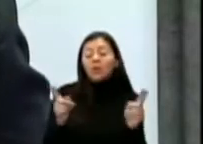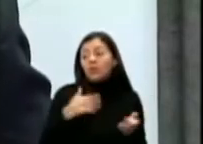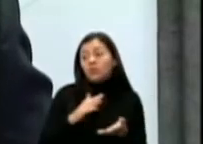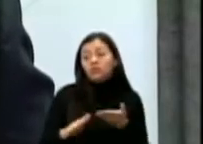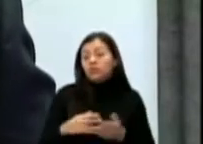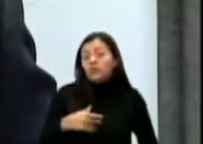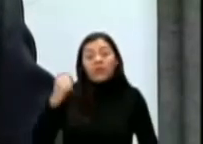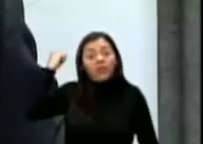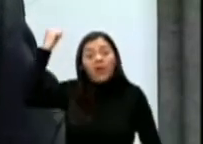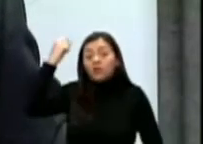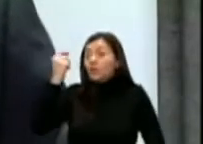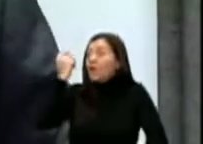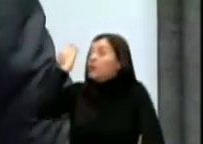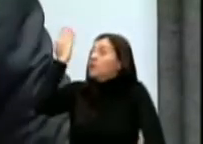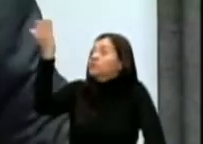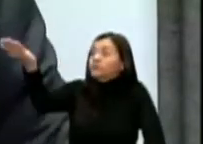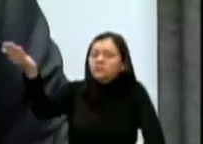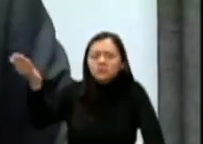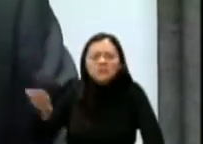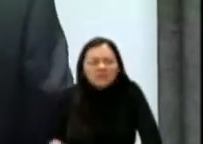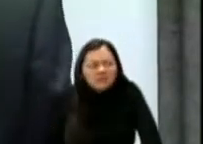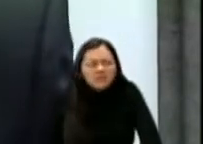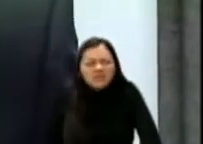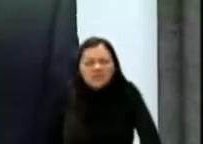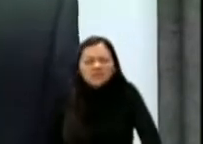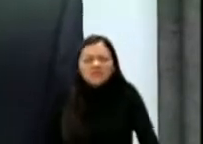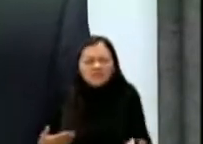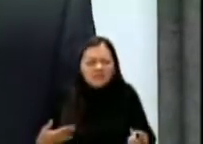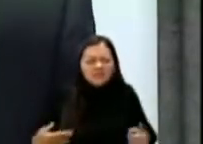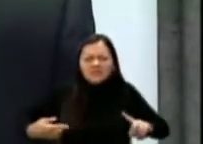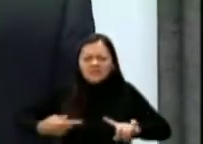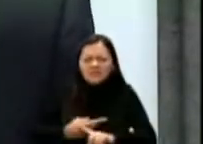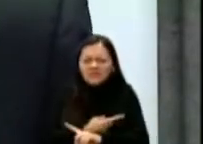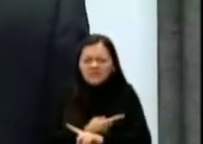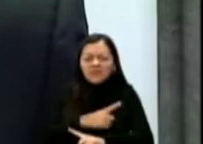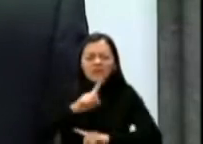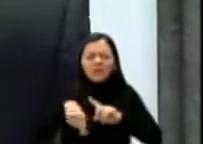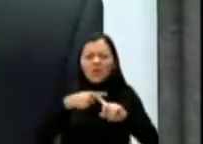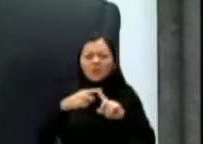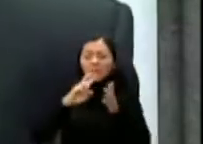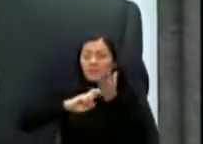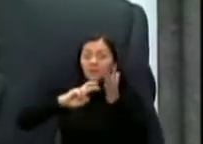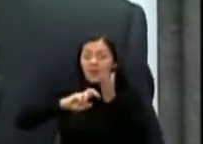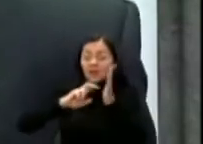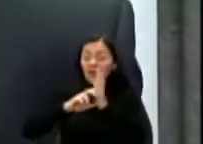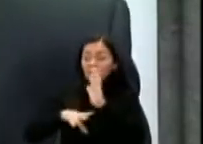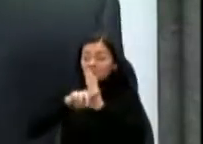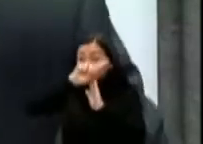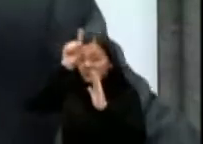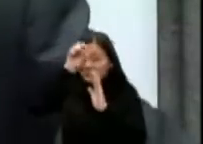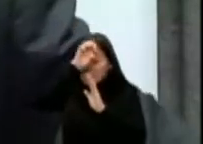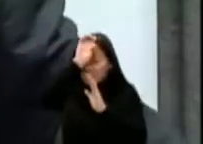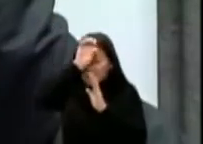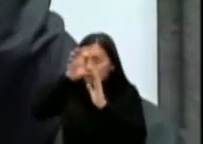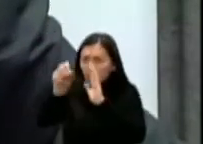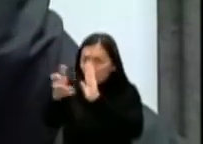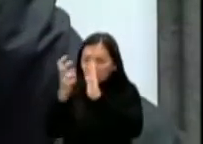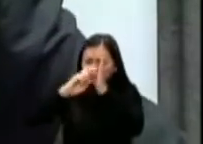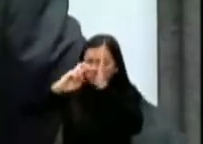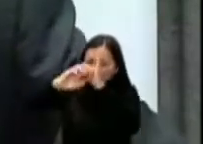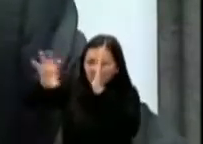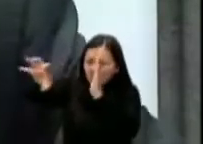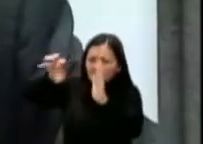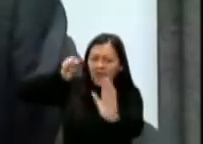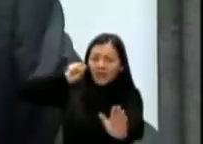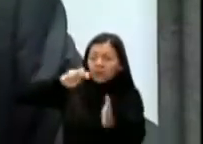010 pero que todos los excedentes mineros se queden aquí en la provincia de zamora chinchipe y que el petróleo lo saquen los atiende